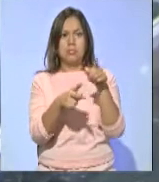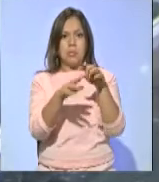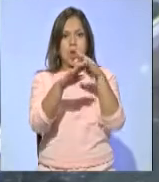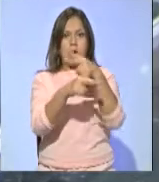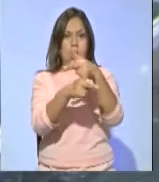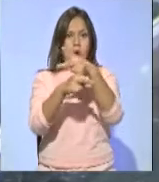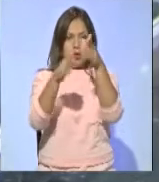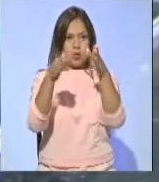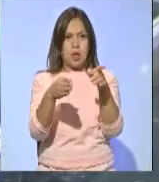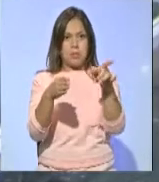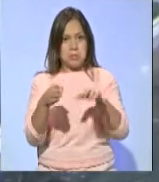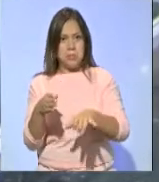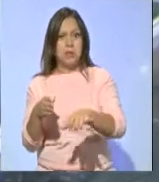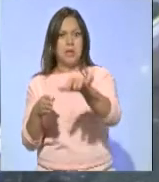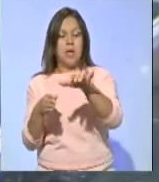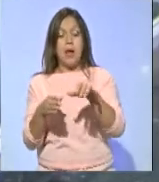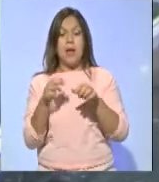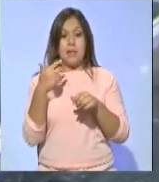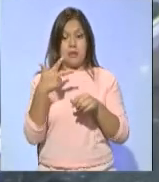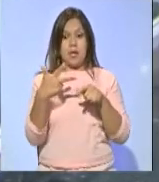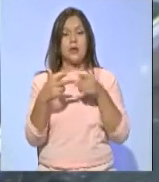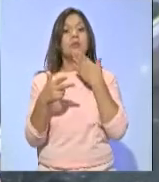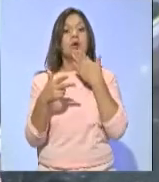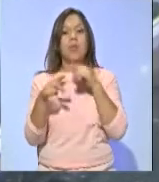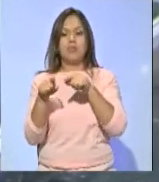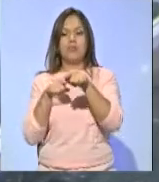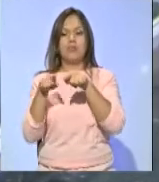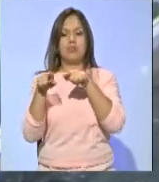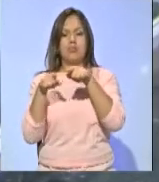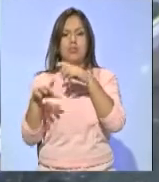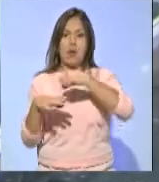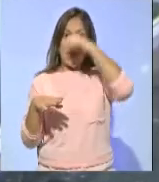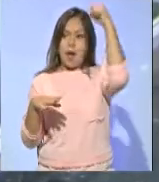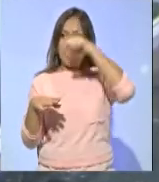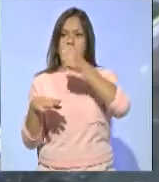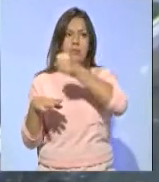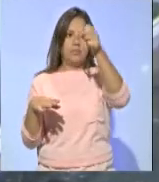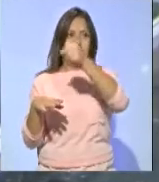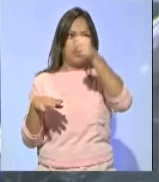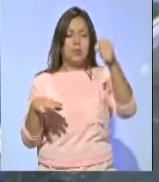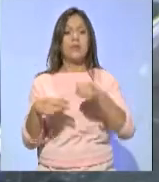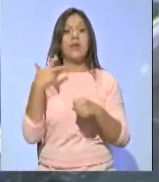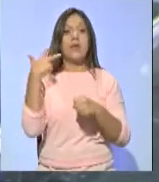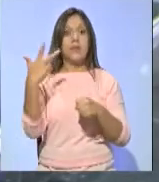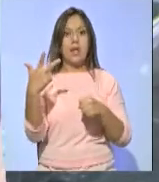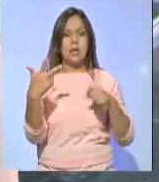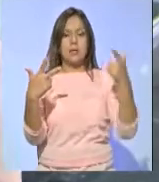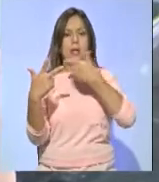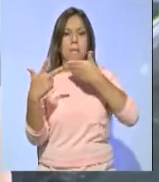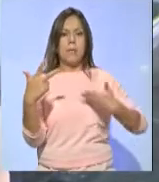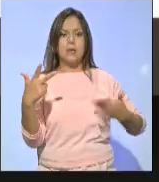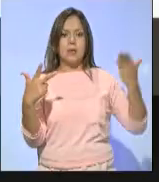los cuales son designados mediante concurso de oposición y méritos, 3 por parte del presidente de la República.